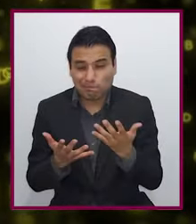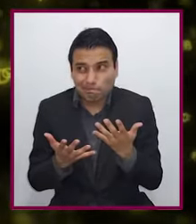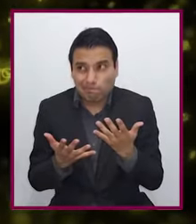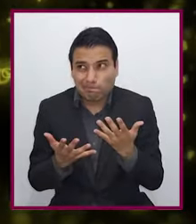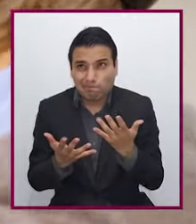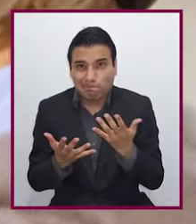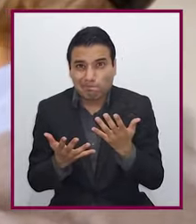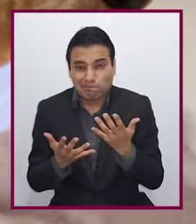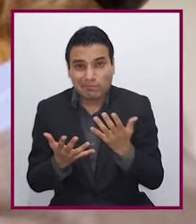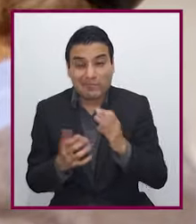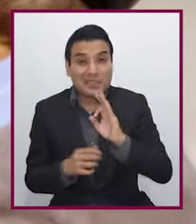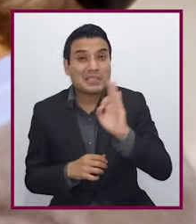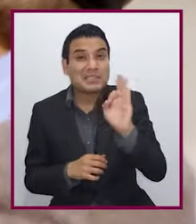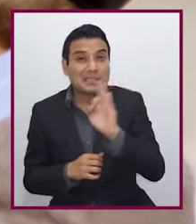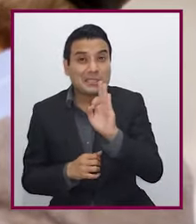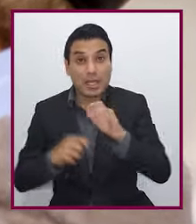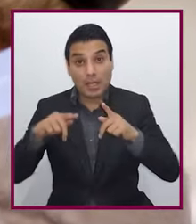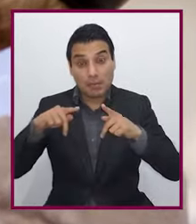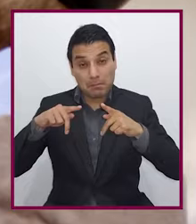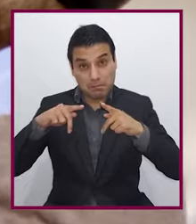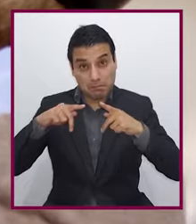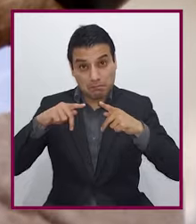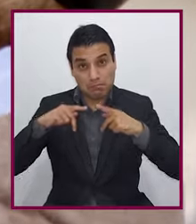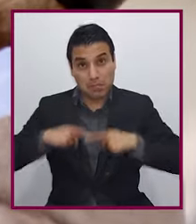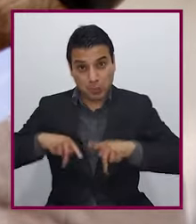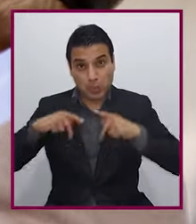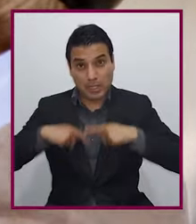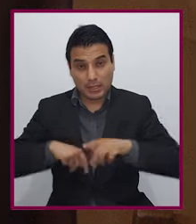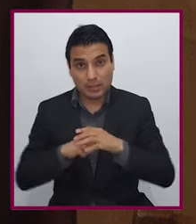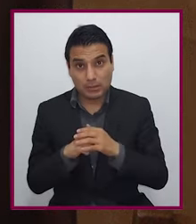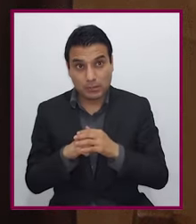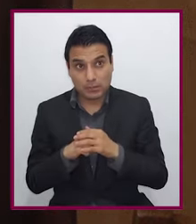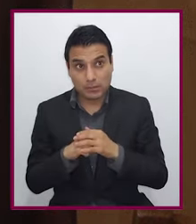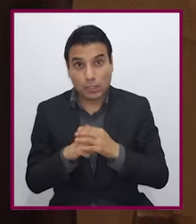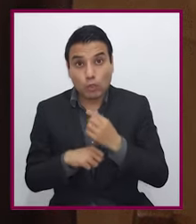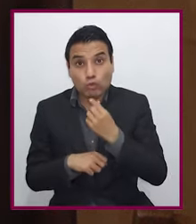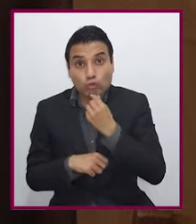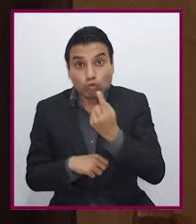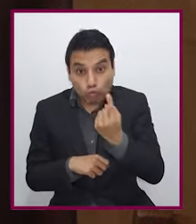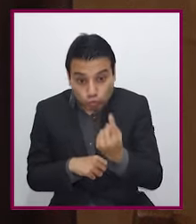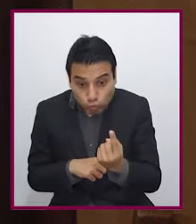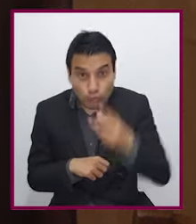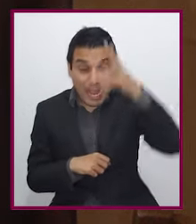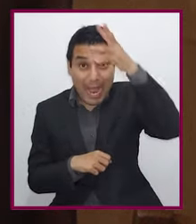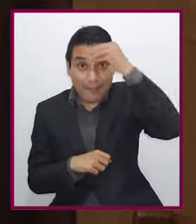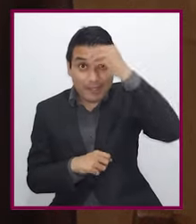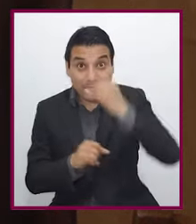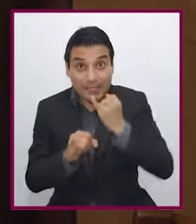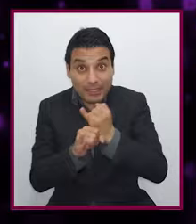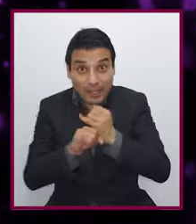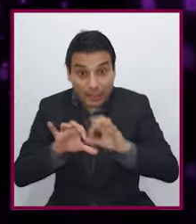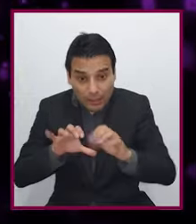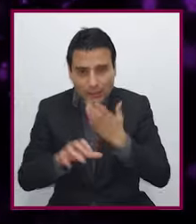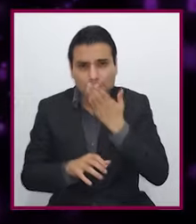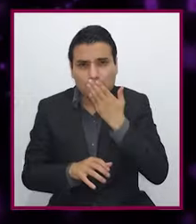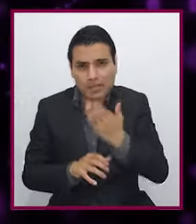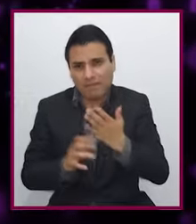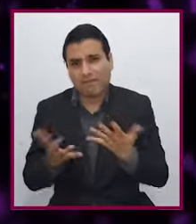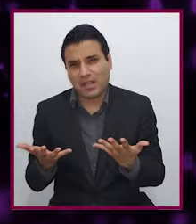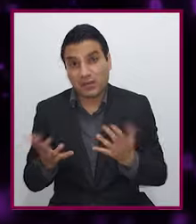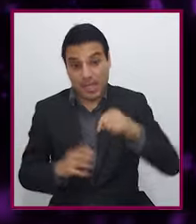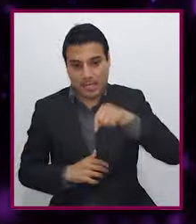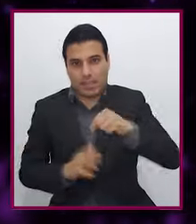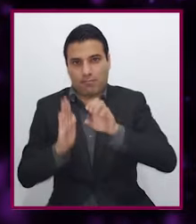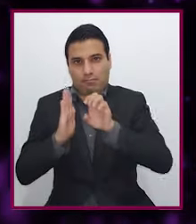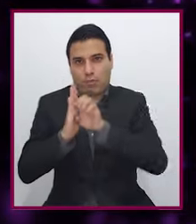que es una ventaja el que una persona haya aprendido a usar nuevas tecnologías desde su niñez. Programas como